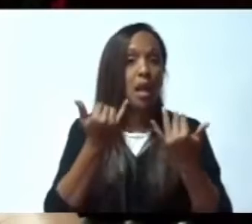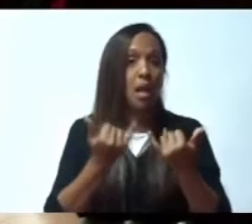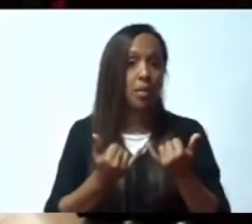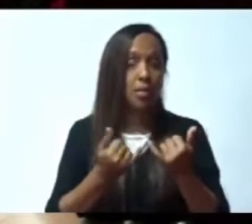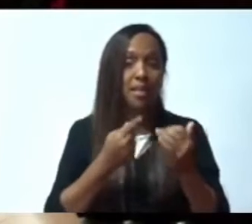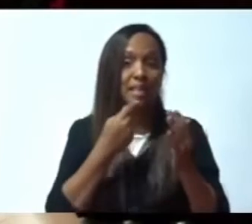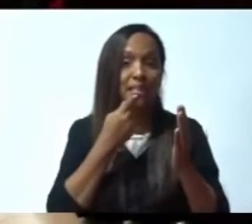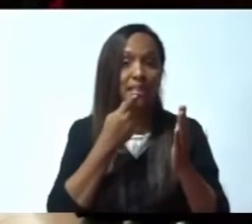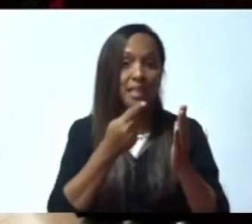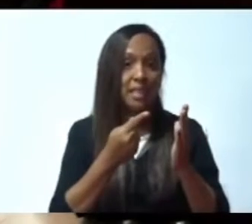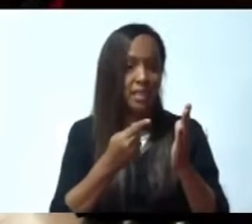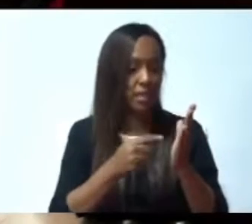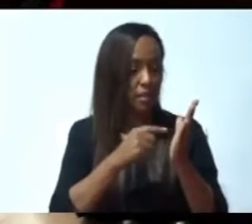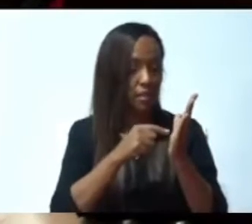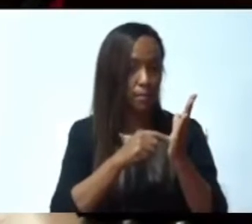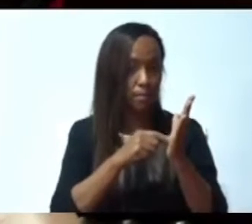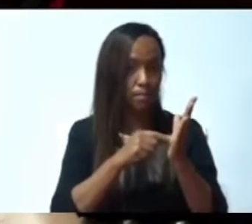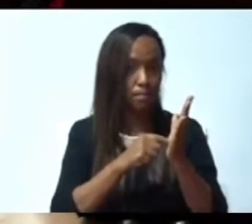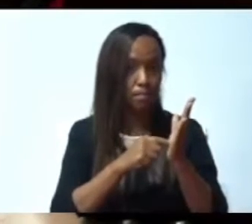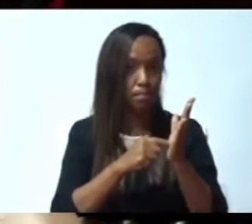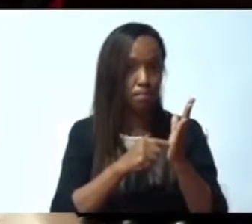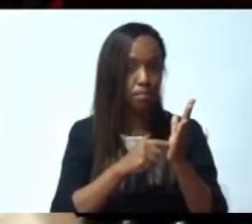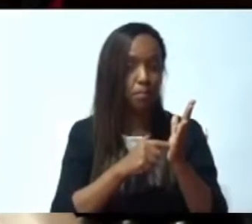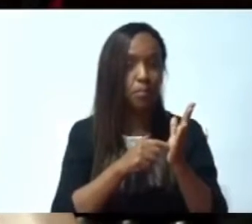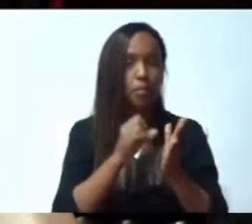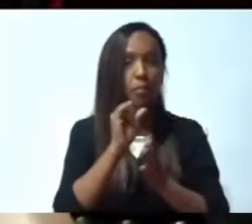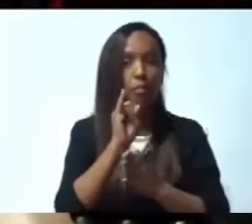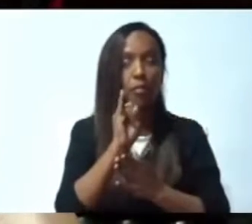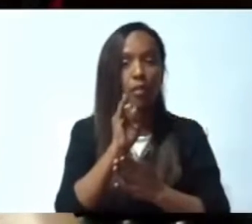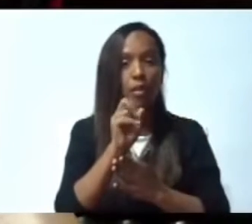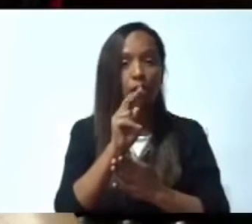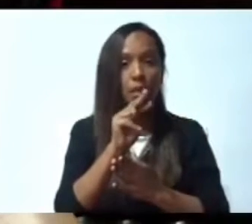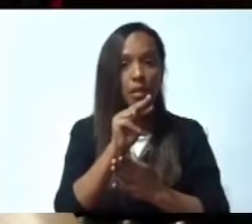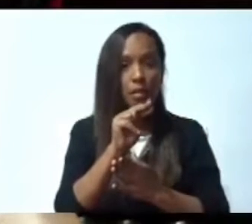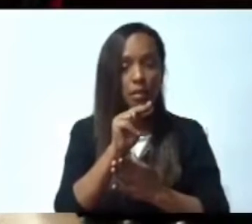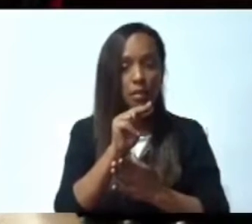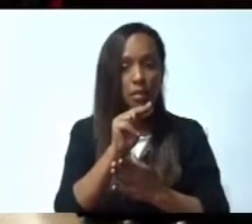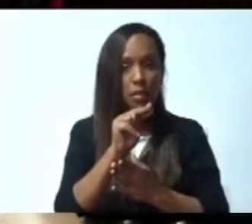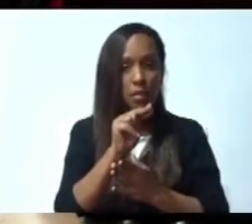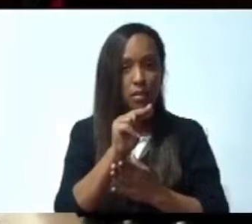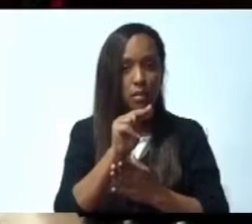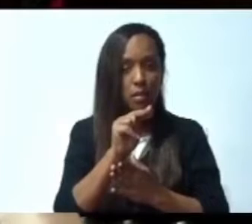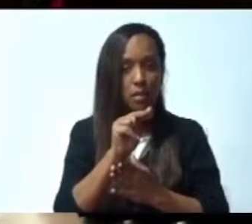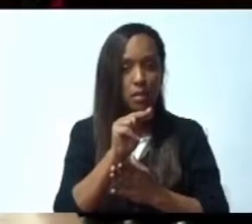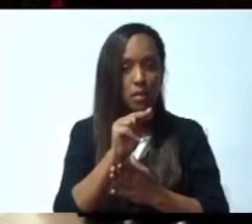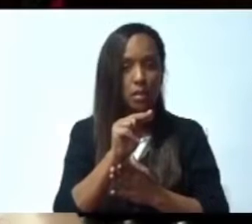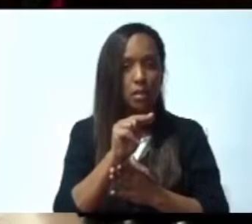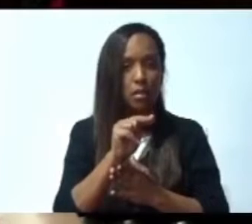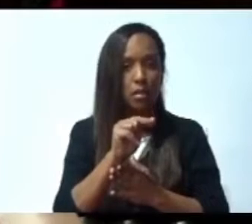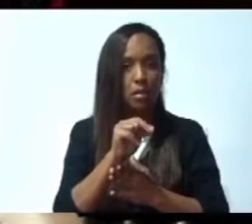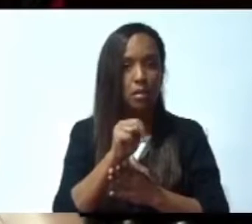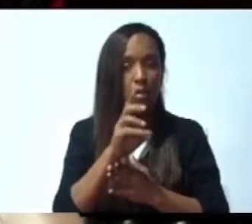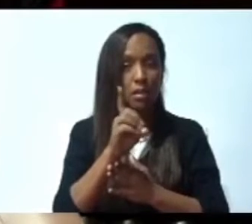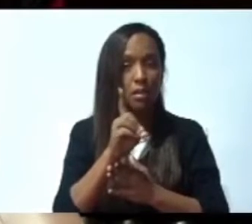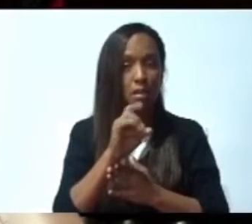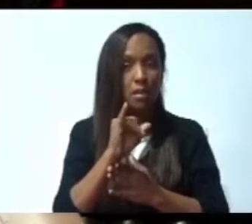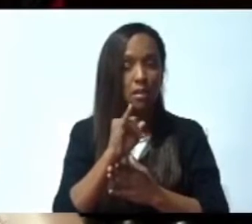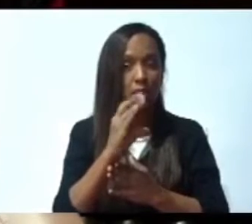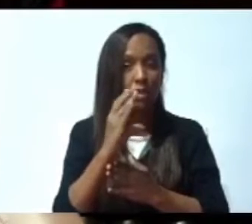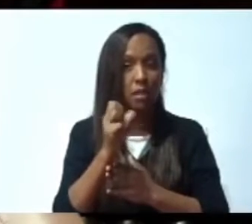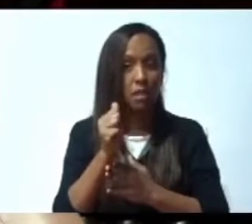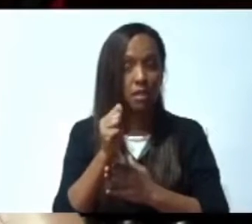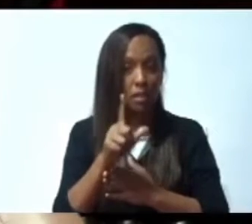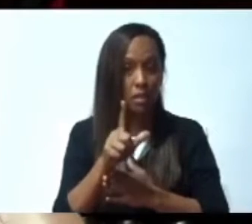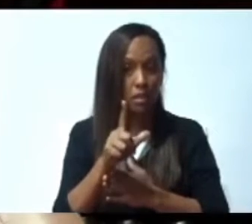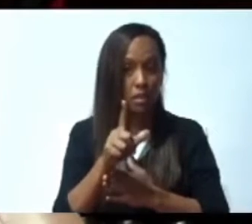por el INDOCAL será considerada de carácter optativo, no obligatorio. Entonces nosotros nos preguntamos qué